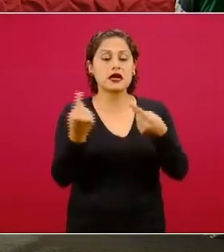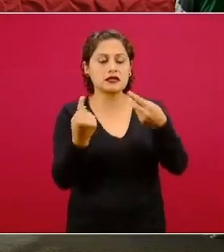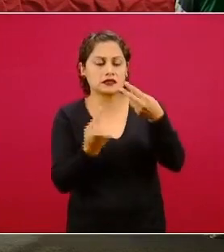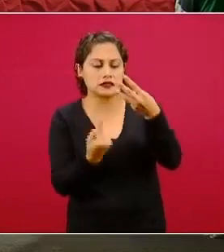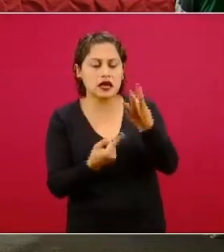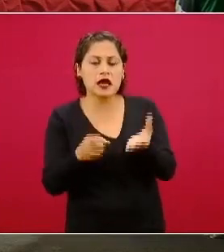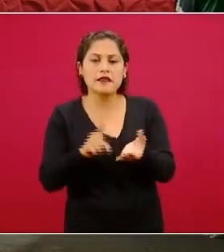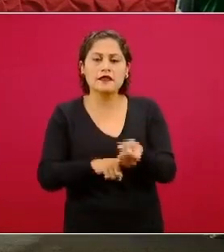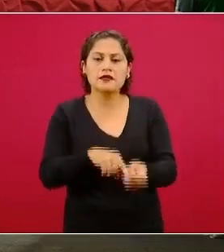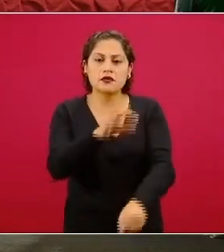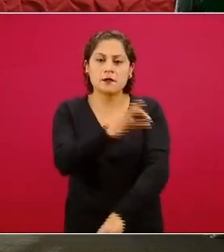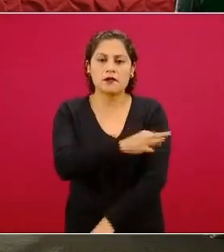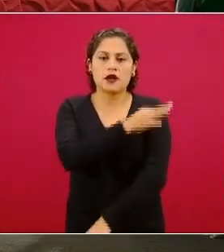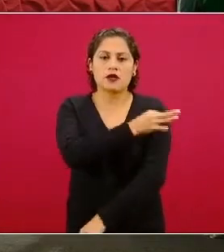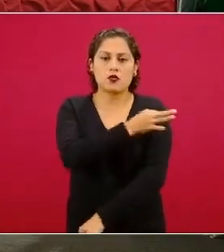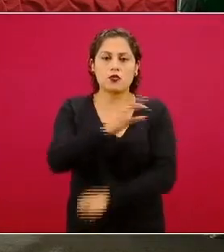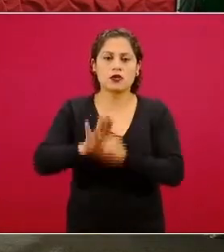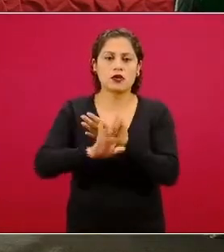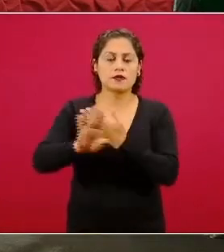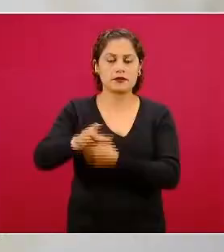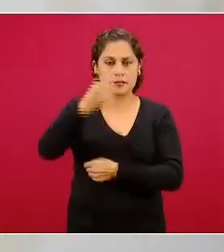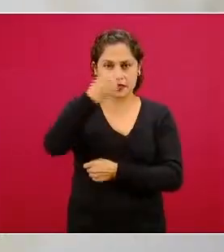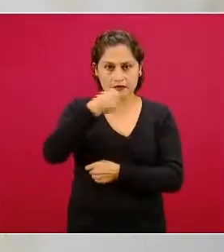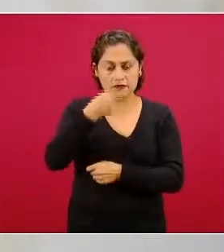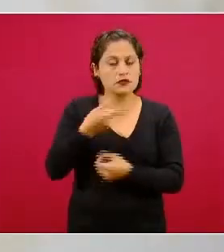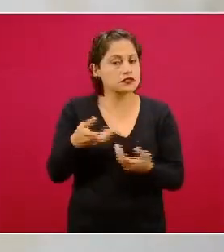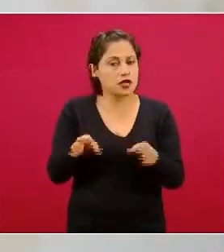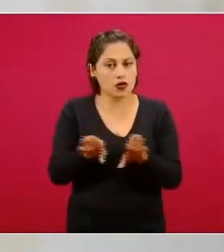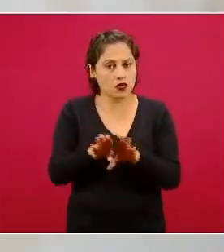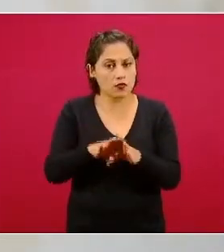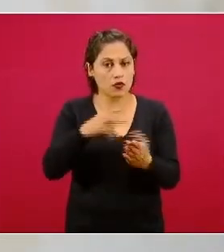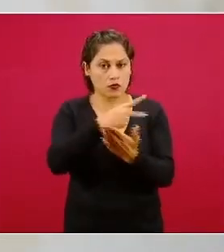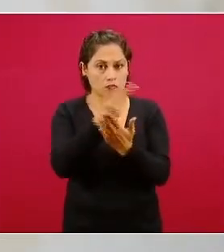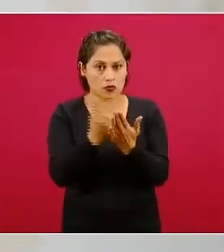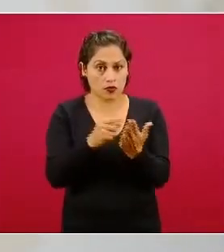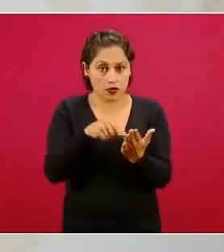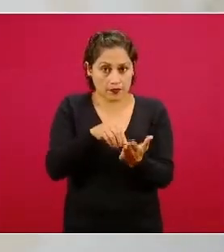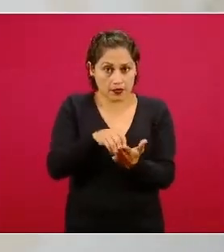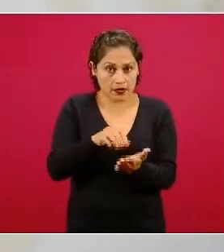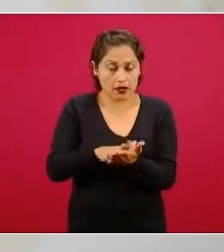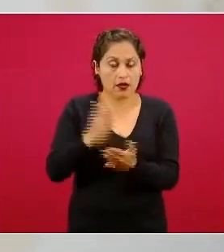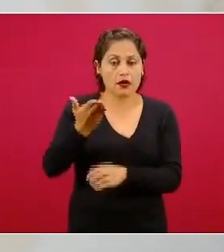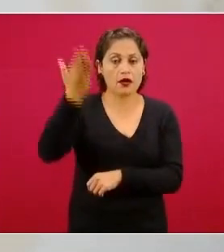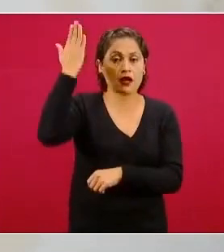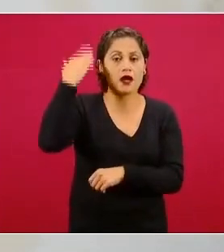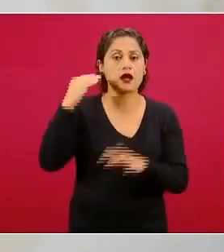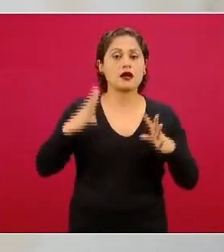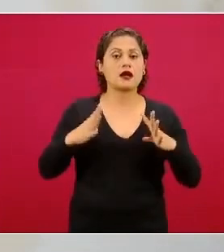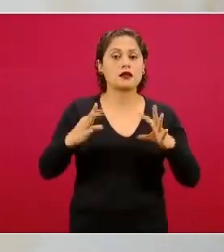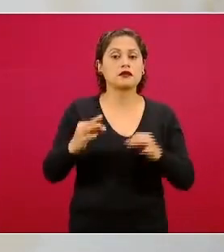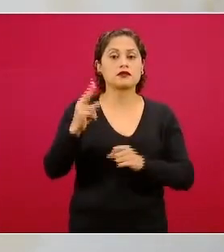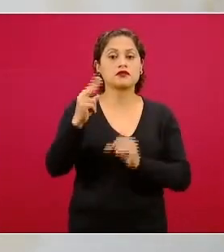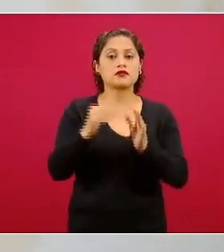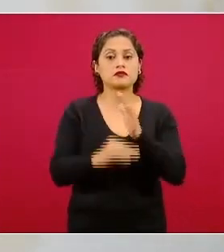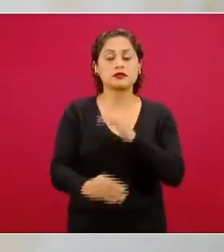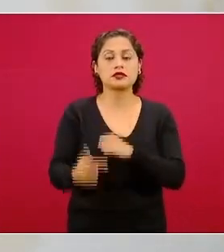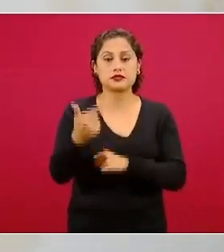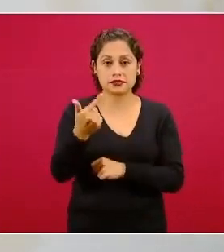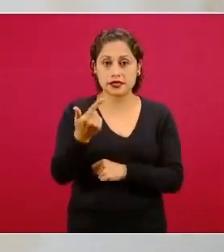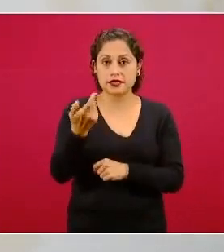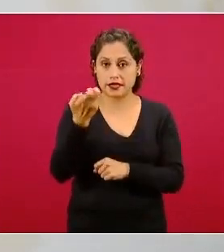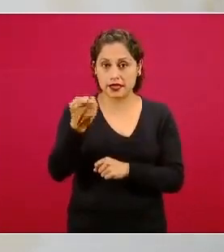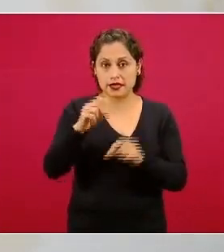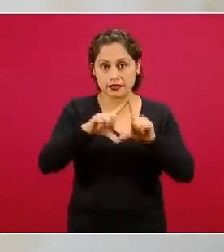funciona el programa, específicamente es un programa que se estableció en 2007 como un programa de vacunación pública.